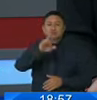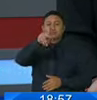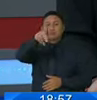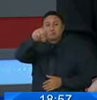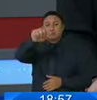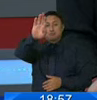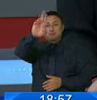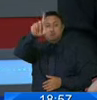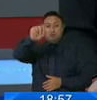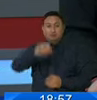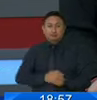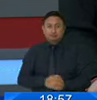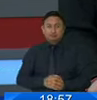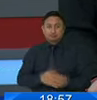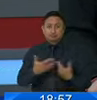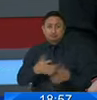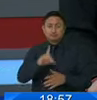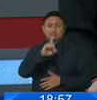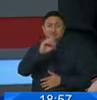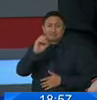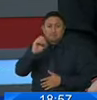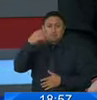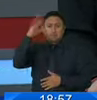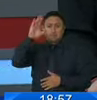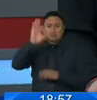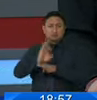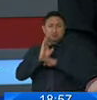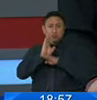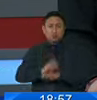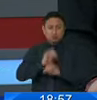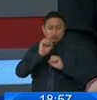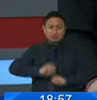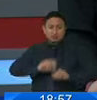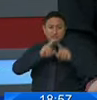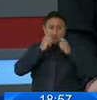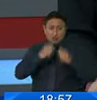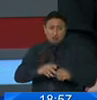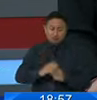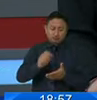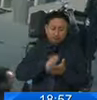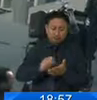Pablo Romero. Fueron más de 100 versiones las que se tomaron en la fiscalía.